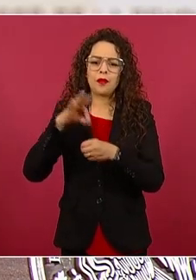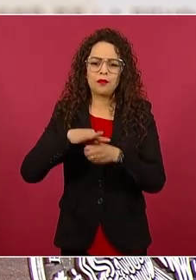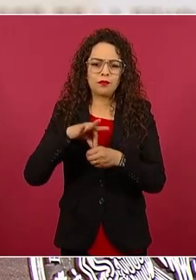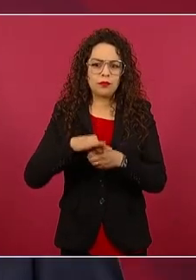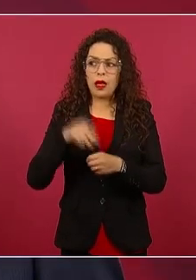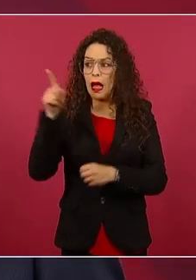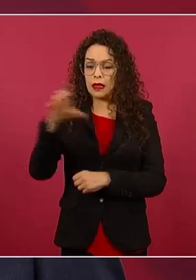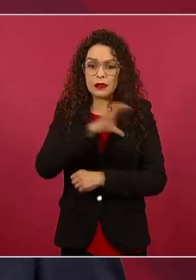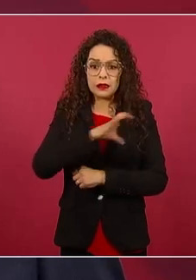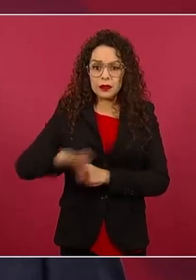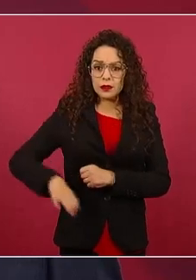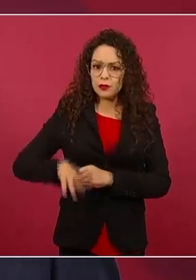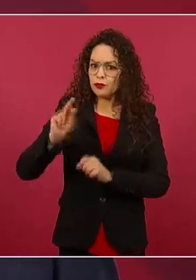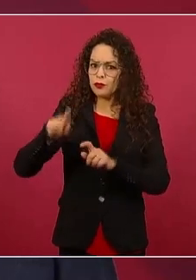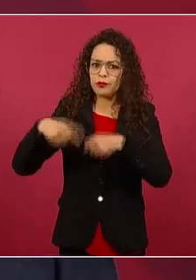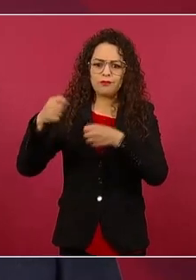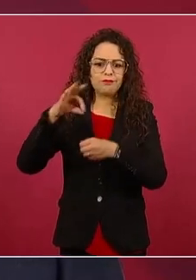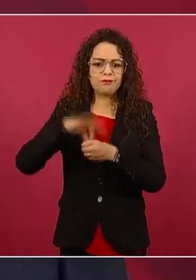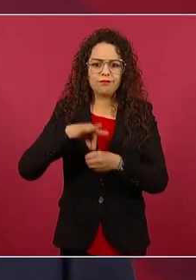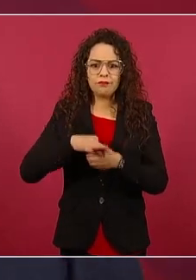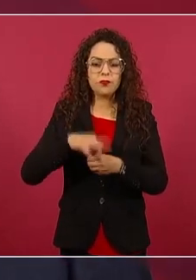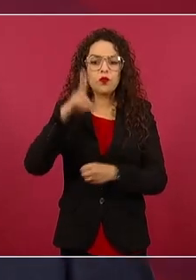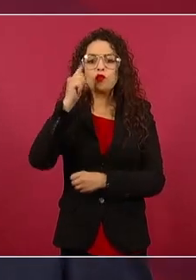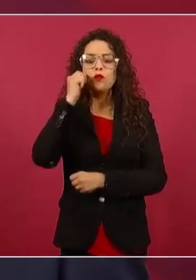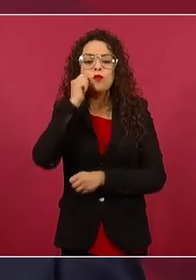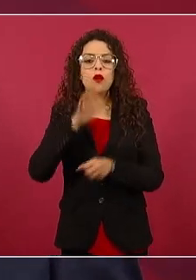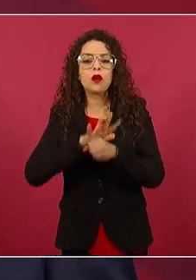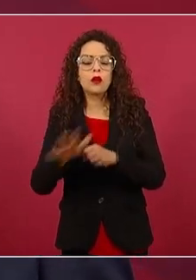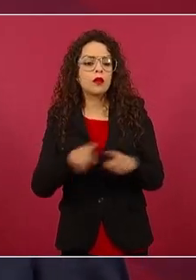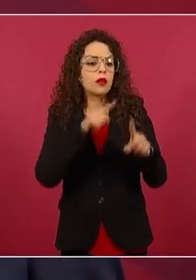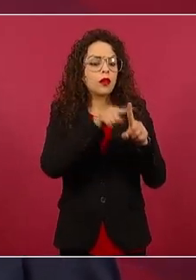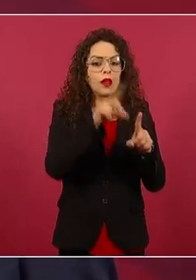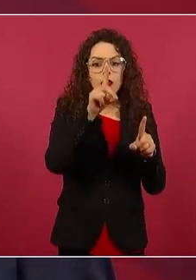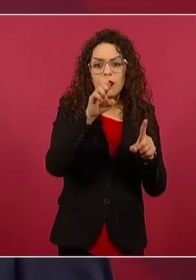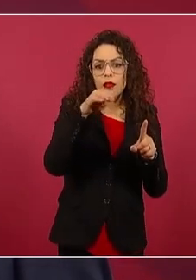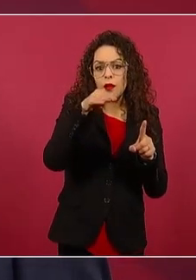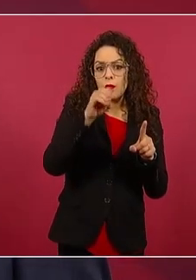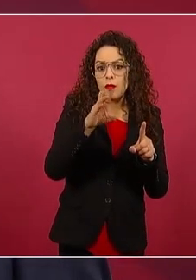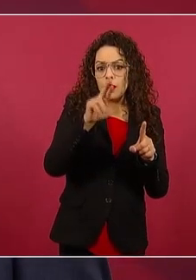candidatos, sean del Partido Demócrata o sean del Partido Republicano.